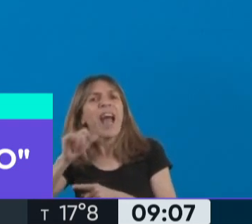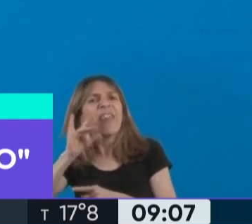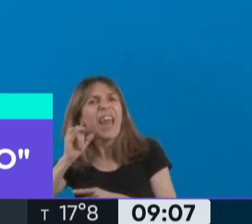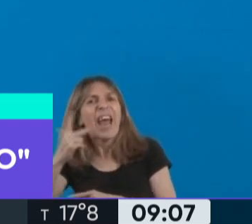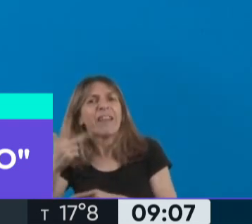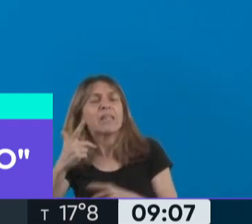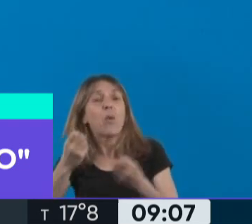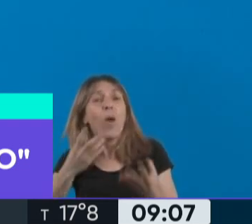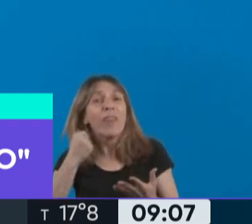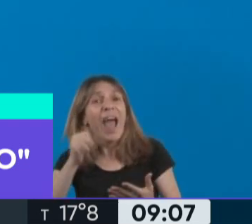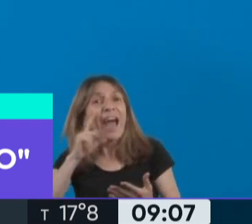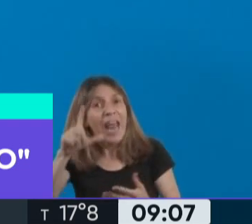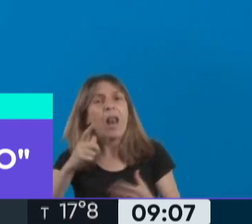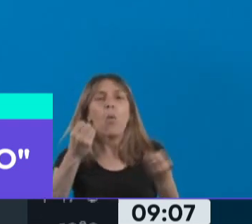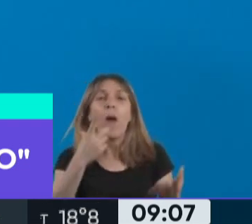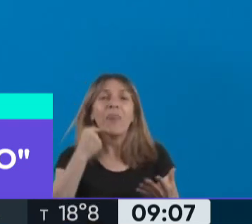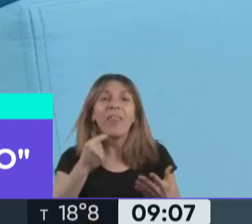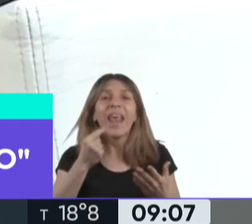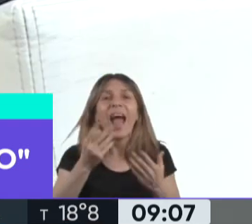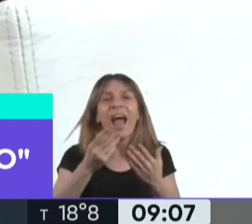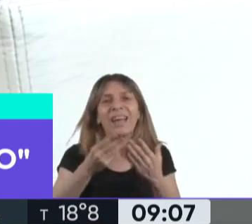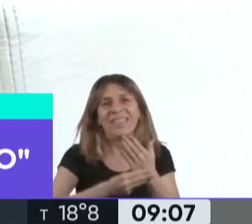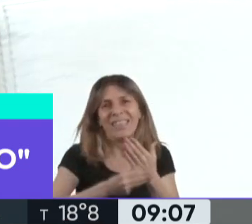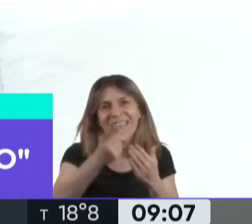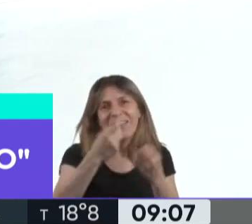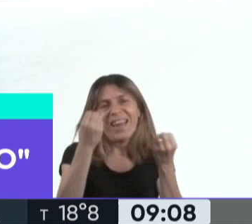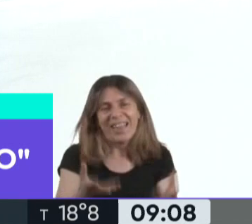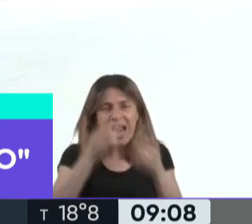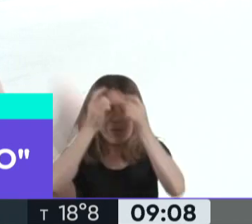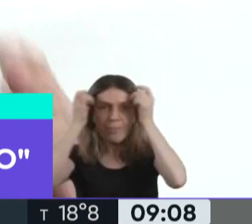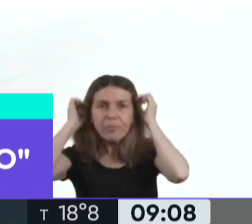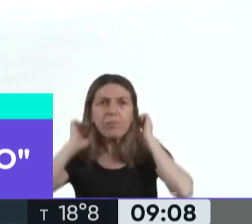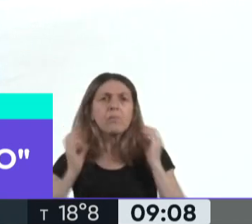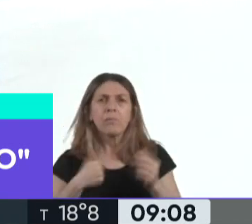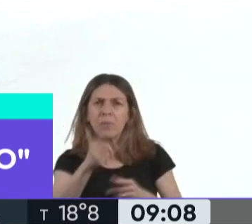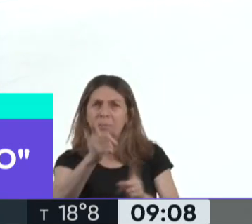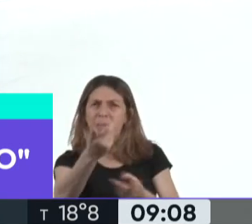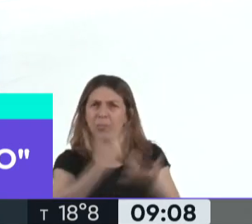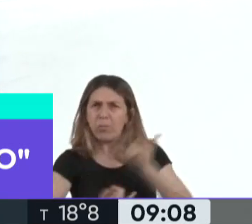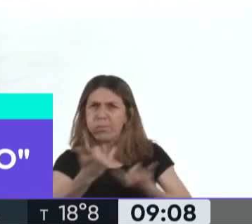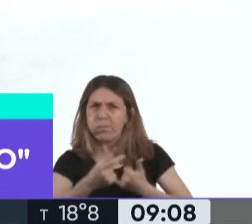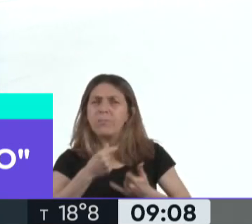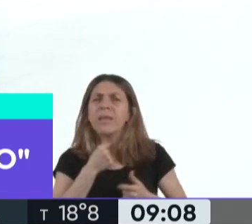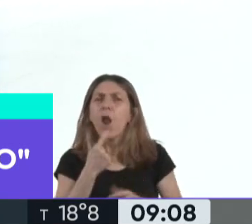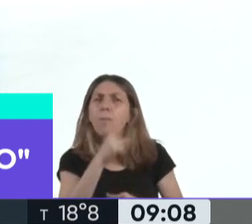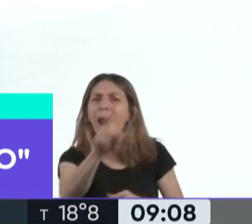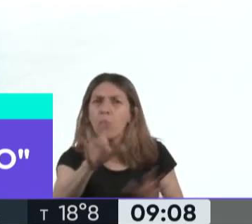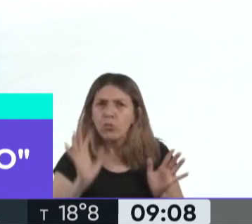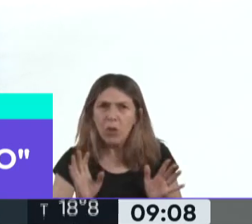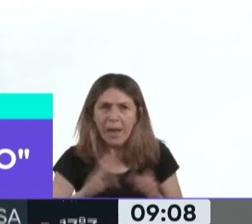día, Ariel. ¿Cómo estás? Buen día, Gabriela. ¿Cómo le va? Retomando un poco su introducción, quiero